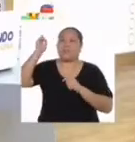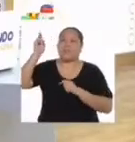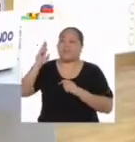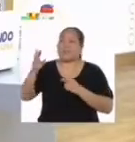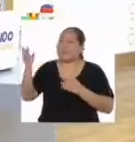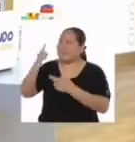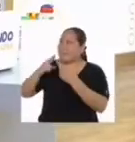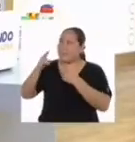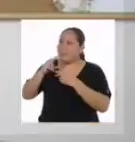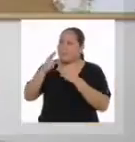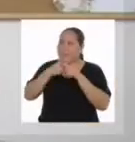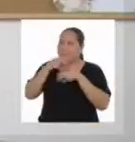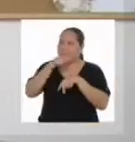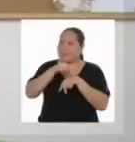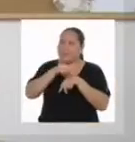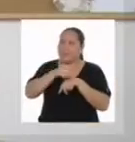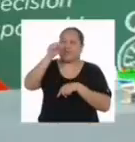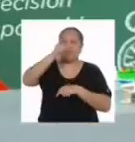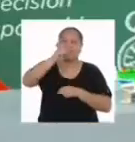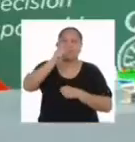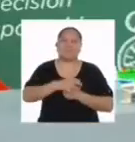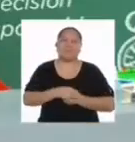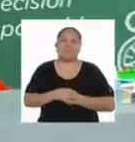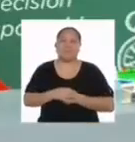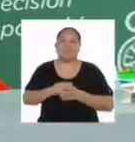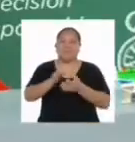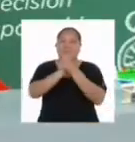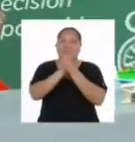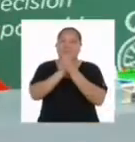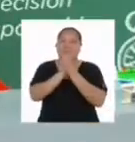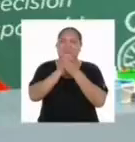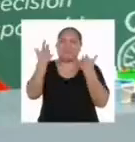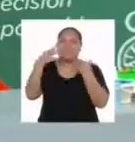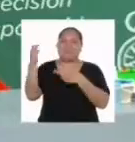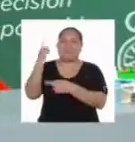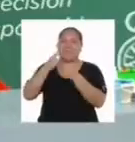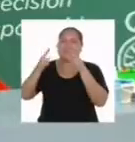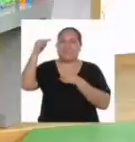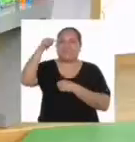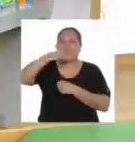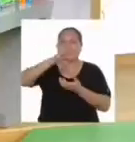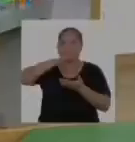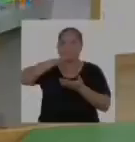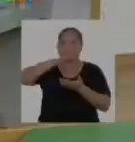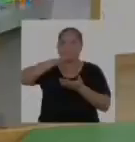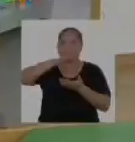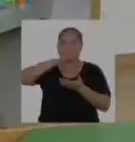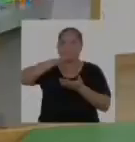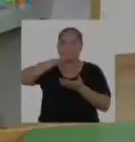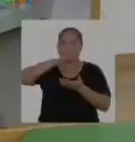Profesora, ¿regresamos en un momento? Por supuesto. Amigas y amigos, ya regresamos con